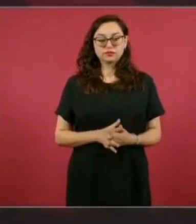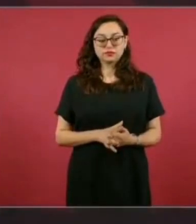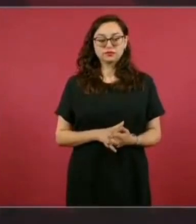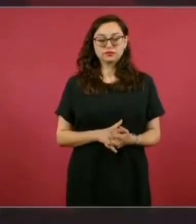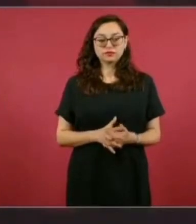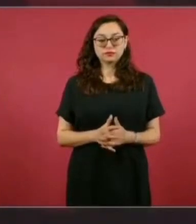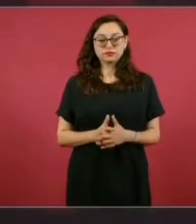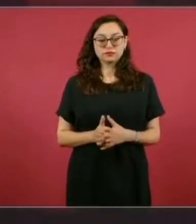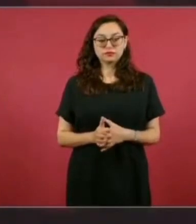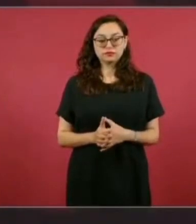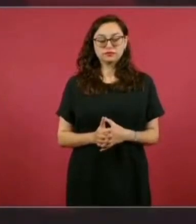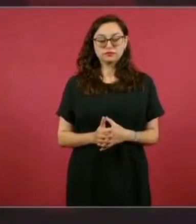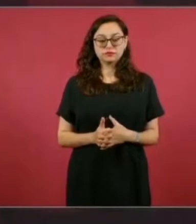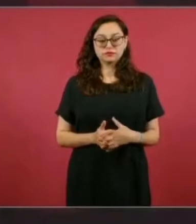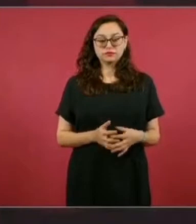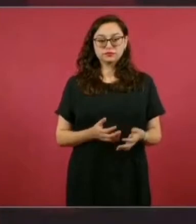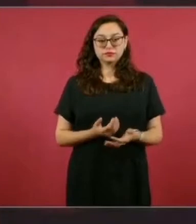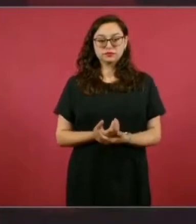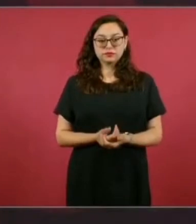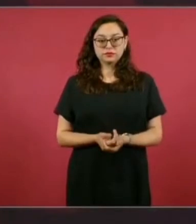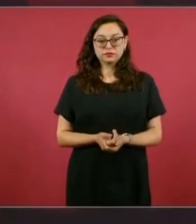un gobierno